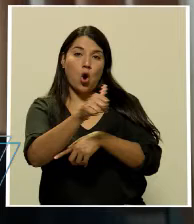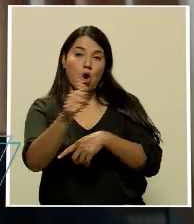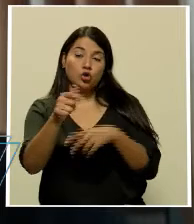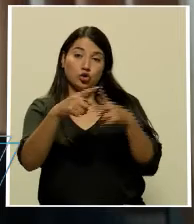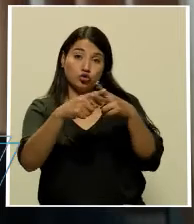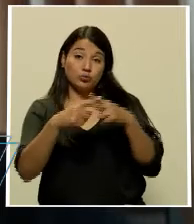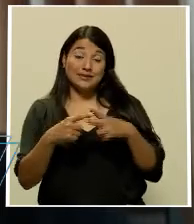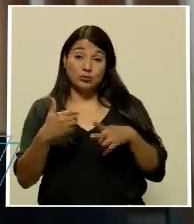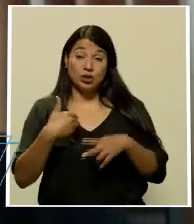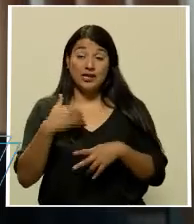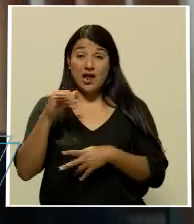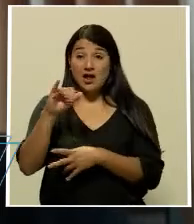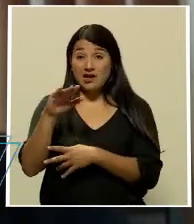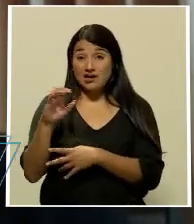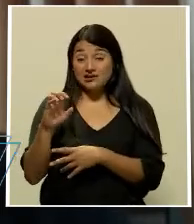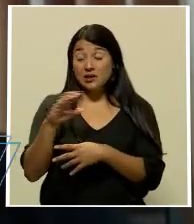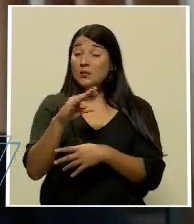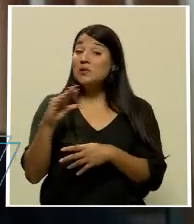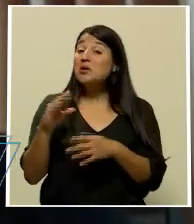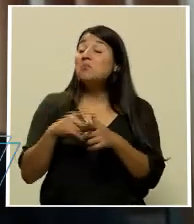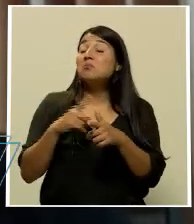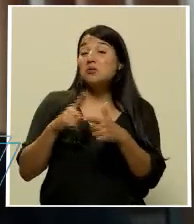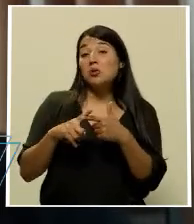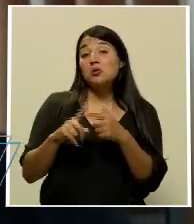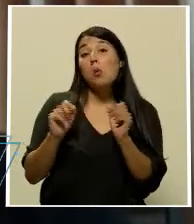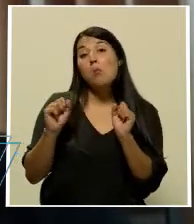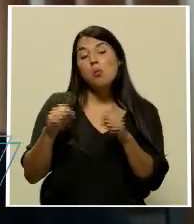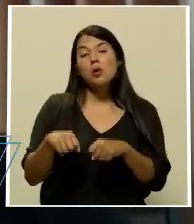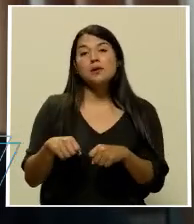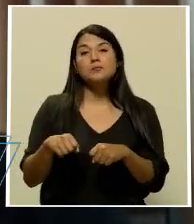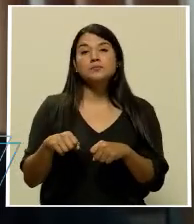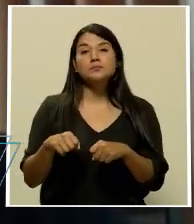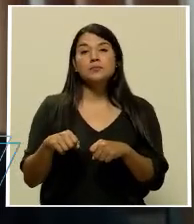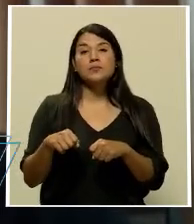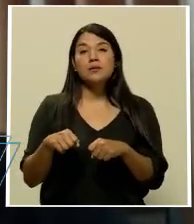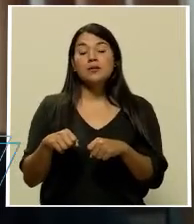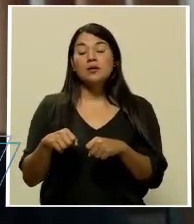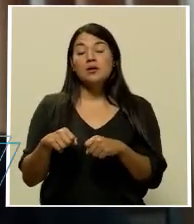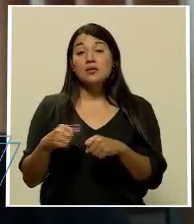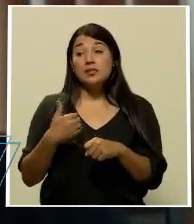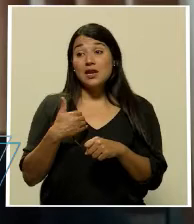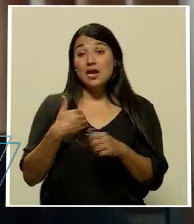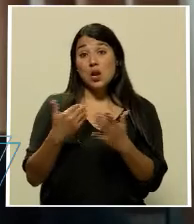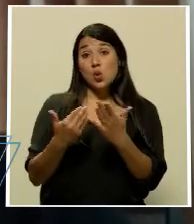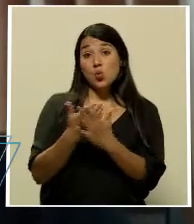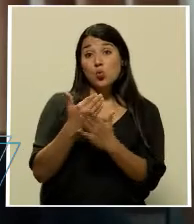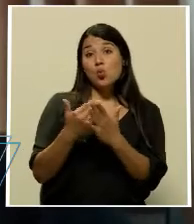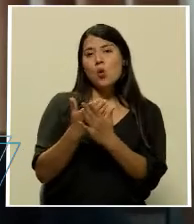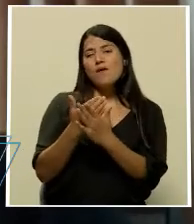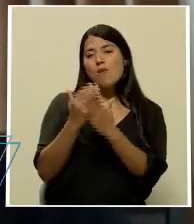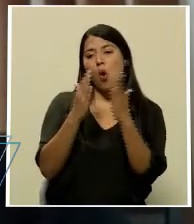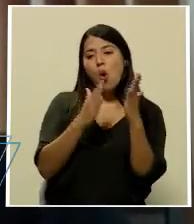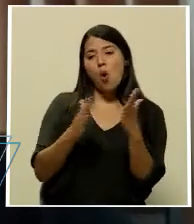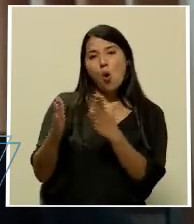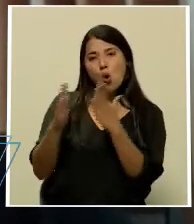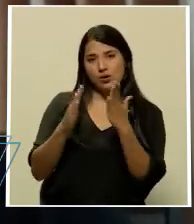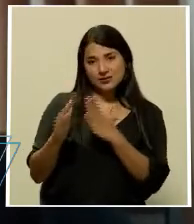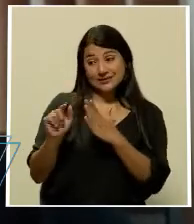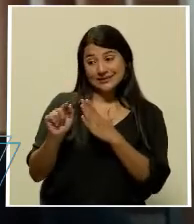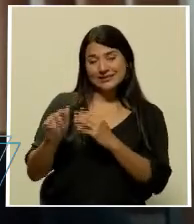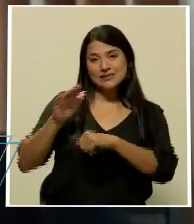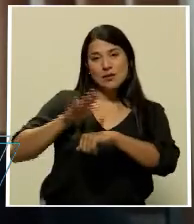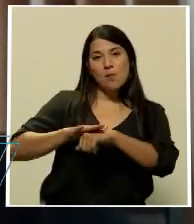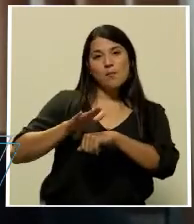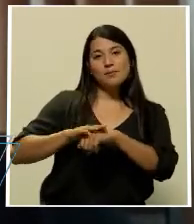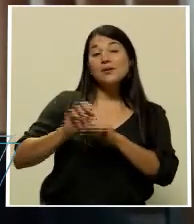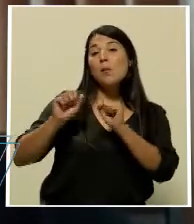que el instituto tiene y con eso llevarlo a una nueva estructura que le permita fortalecer